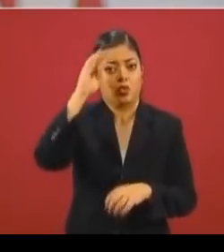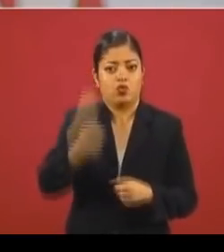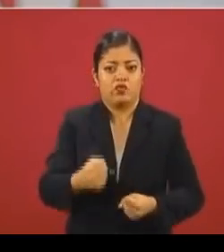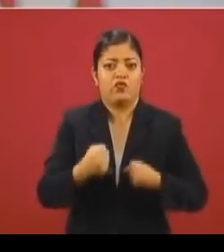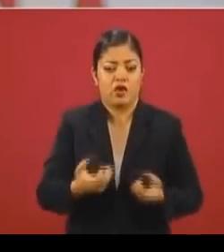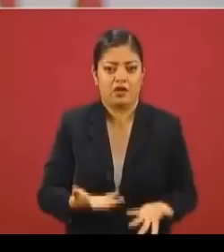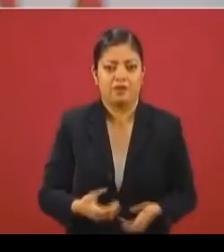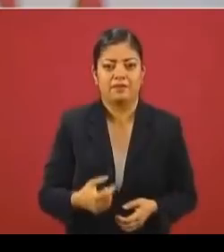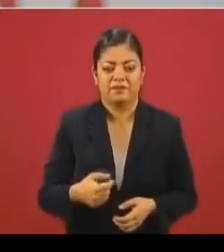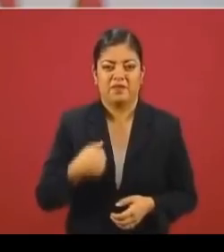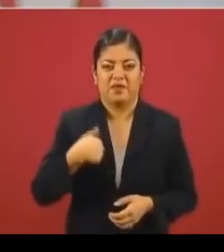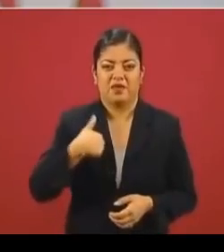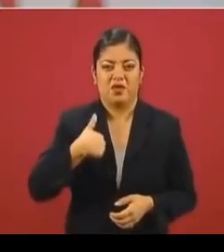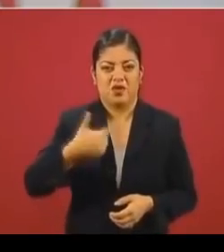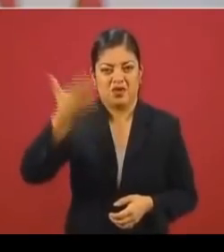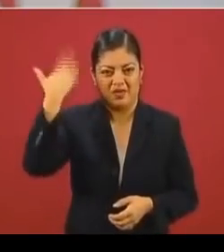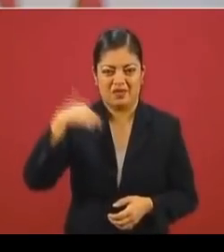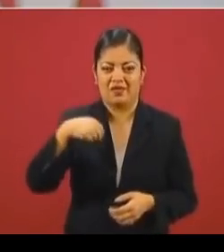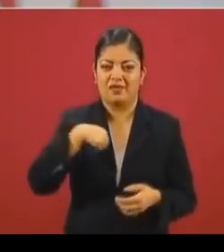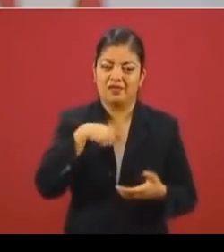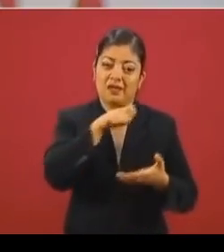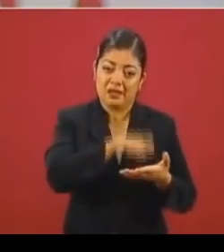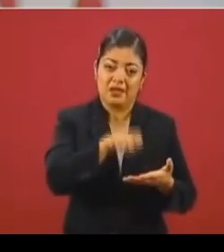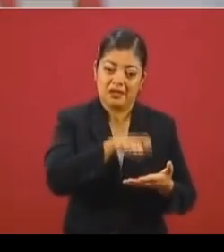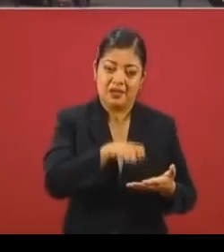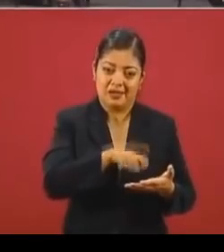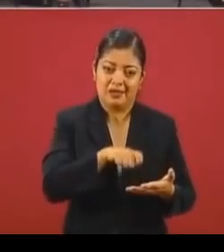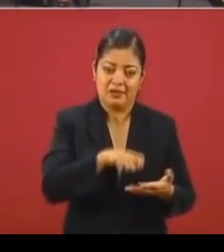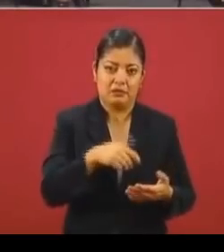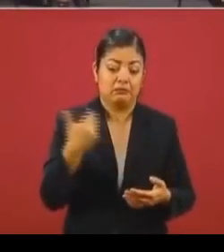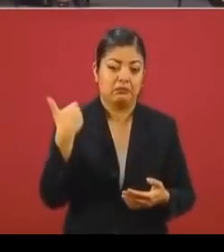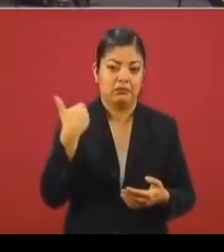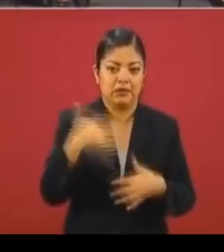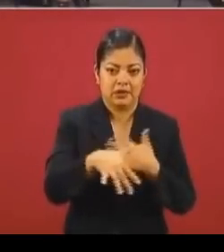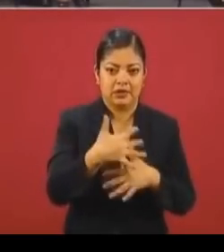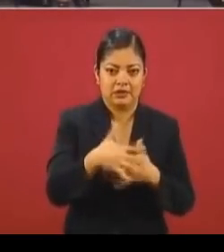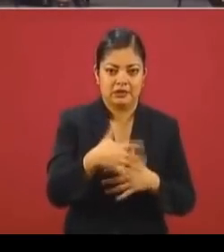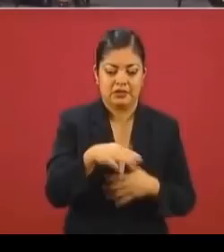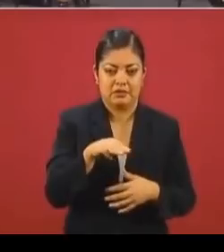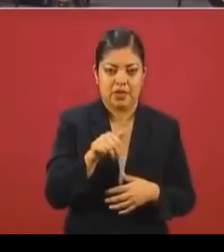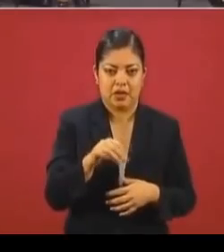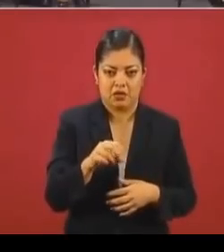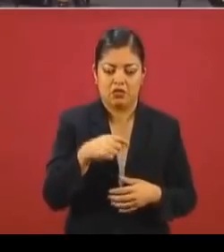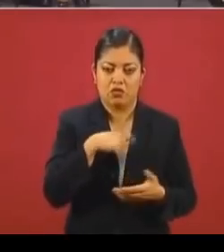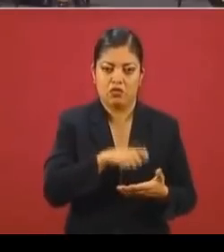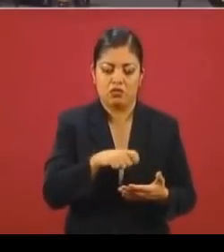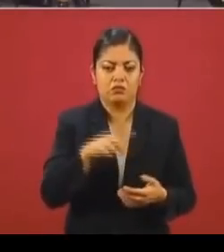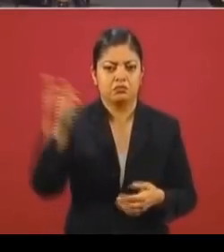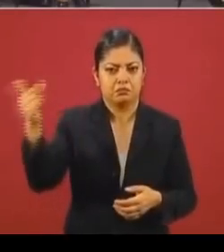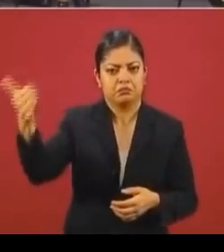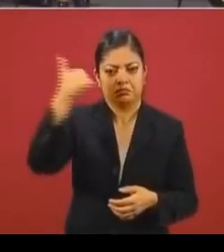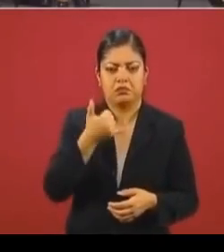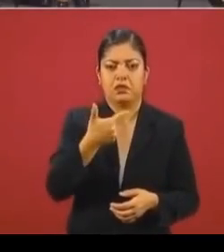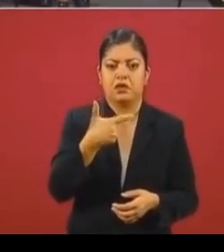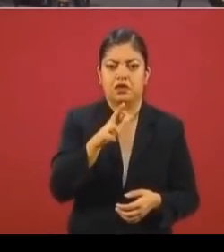El día que estaba yo terminando el ensayo, el 15, me habló Graciela